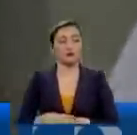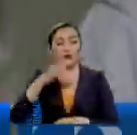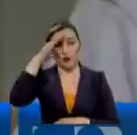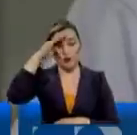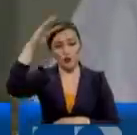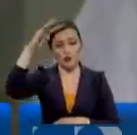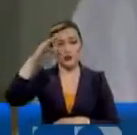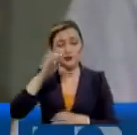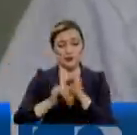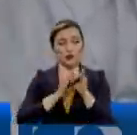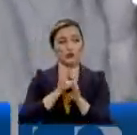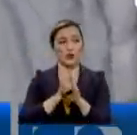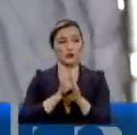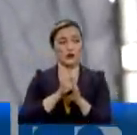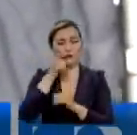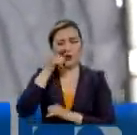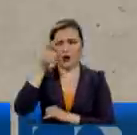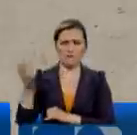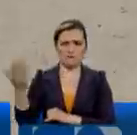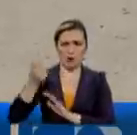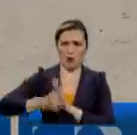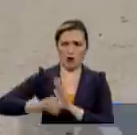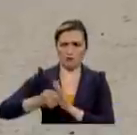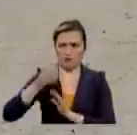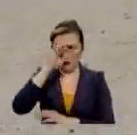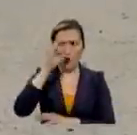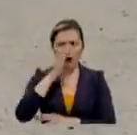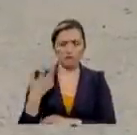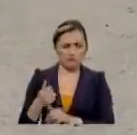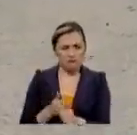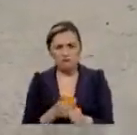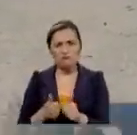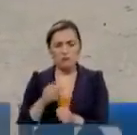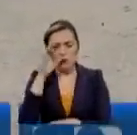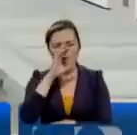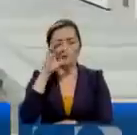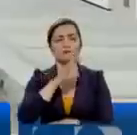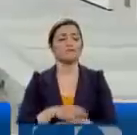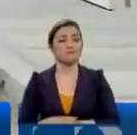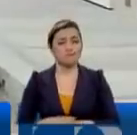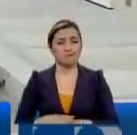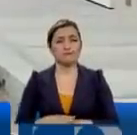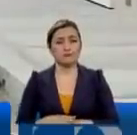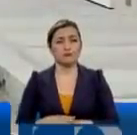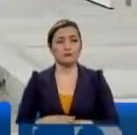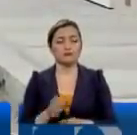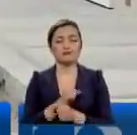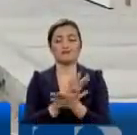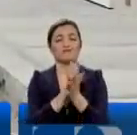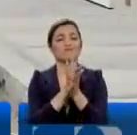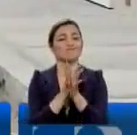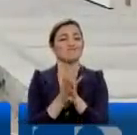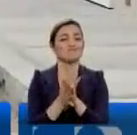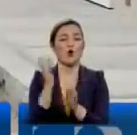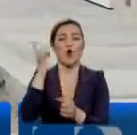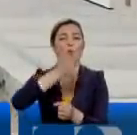de la Interpol se pusieron a disposición de la fiscal y de la jueza para localizar a Kenny Andrade, pero la búsqueda no se la estaría efectuando porque